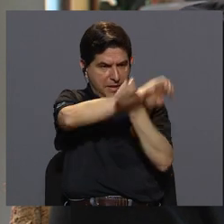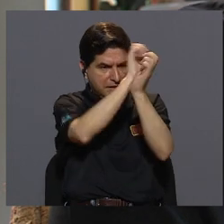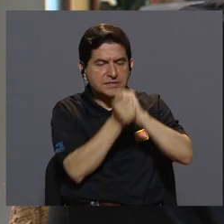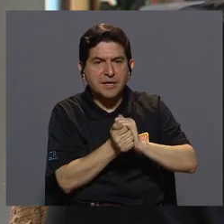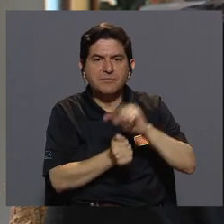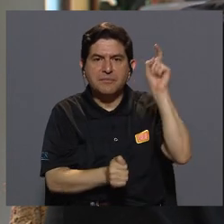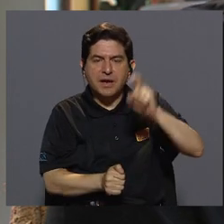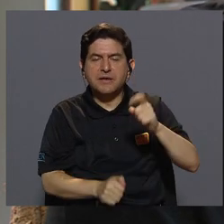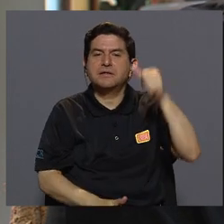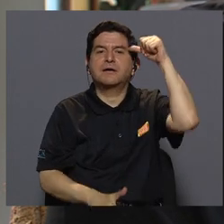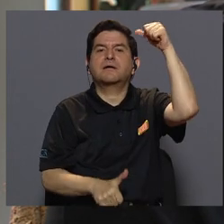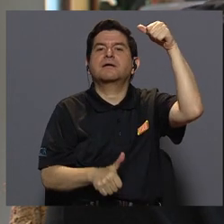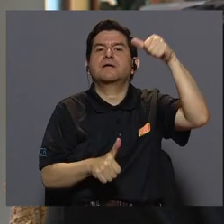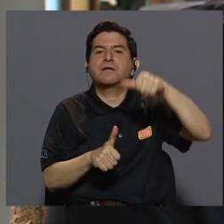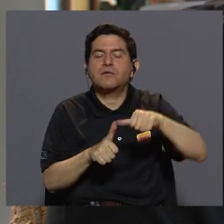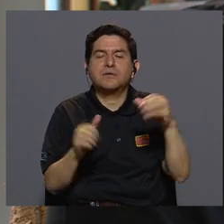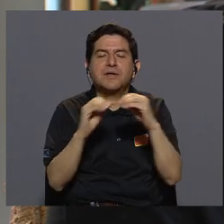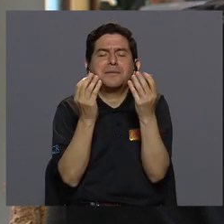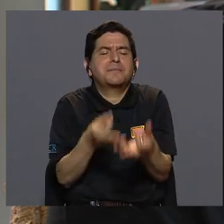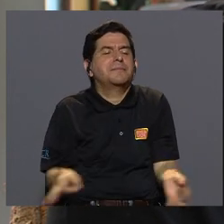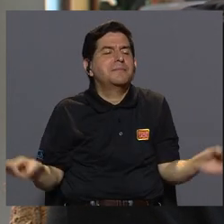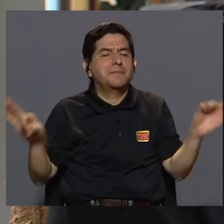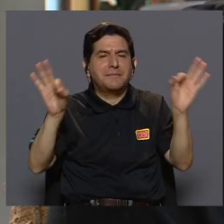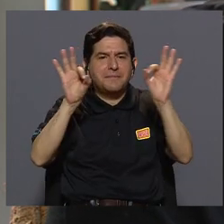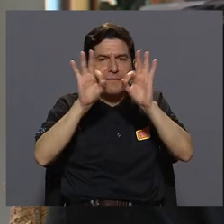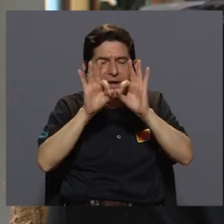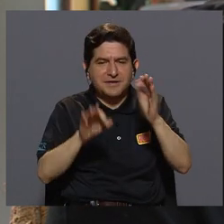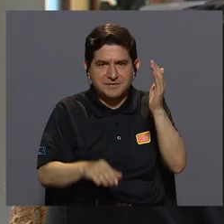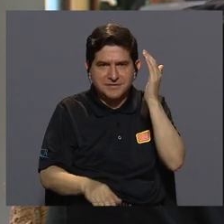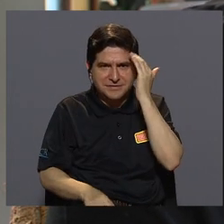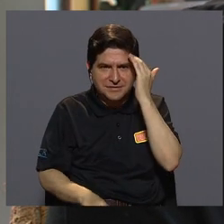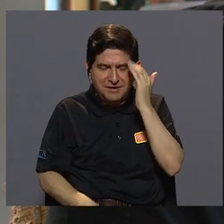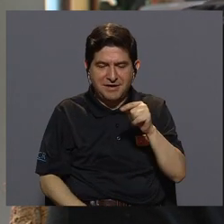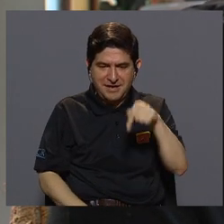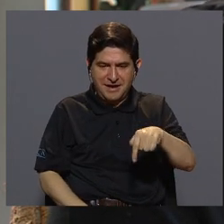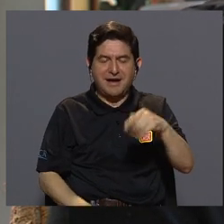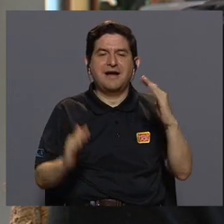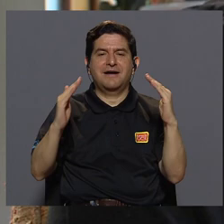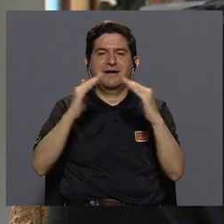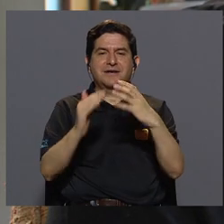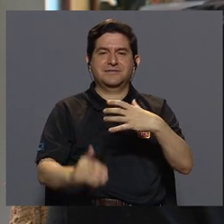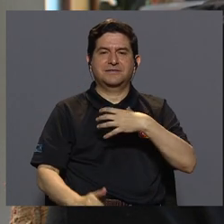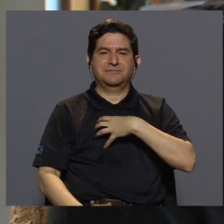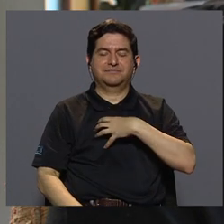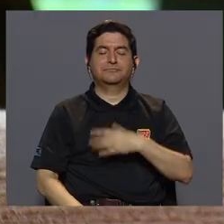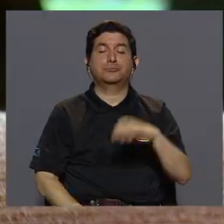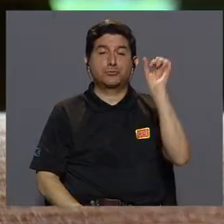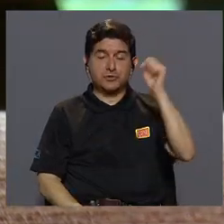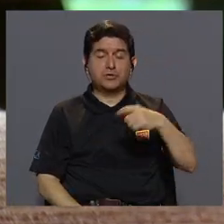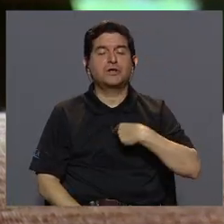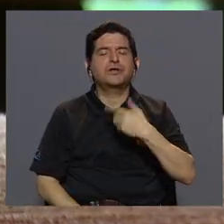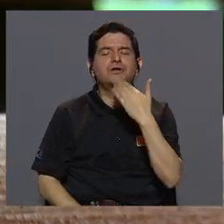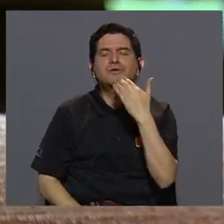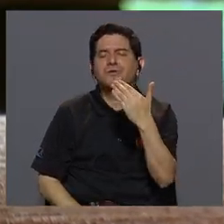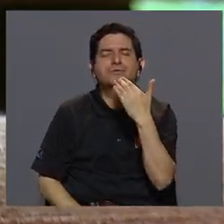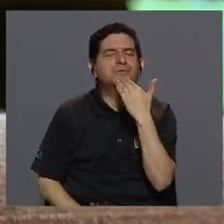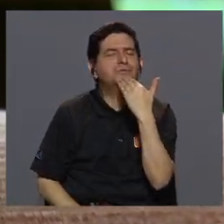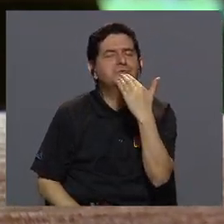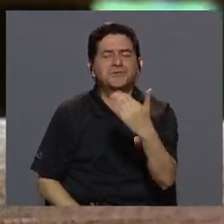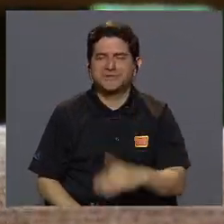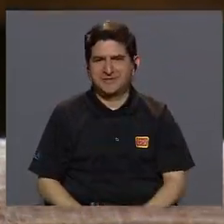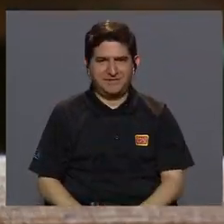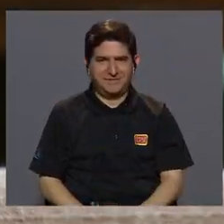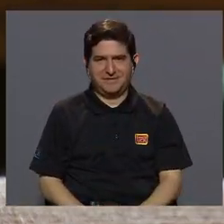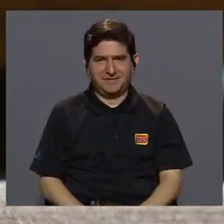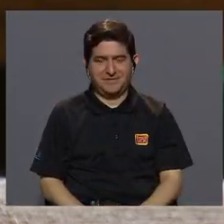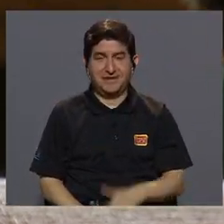cambie debemos recordar que lo más importante es saber que es nuestro hogar. Exactamente. Y yo les agradezco enormemente